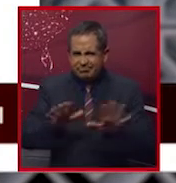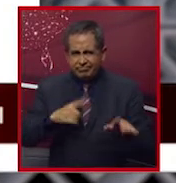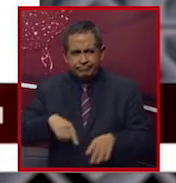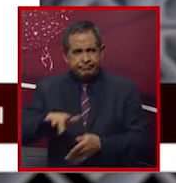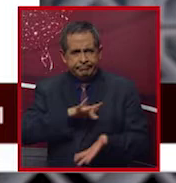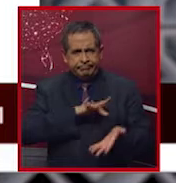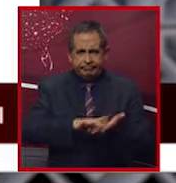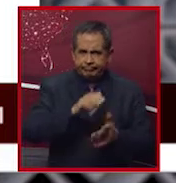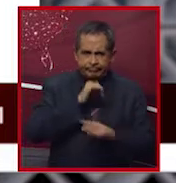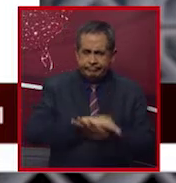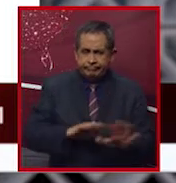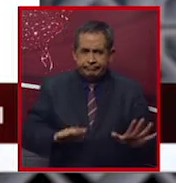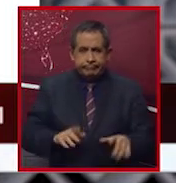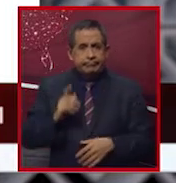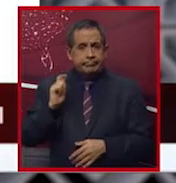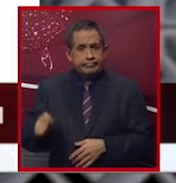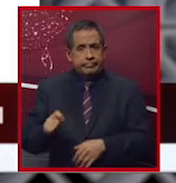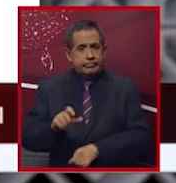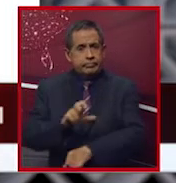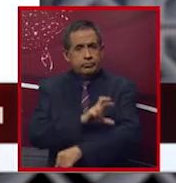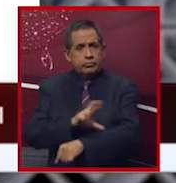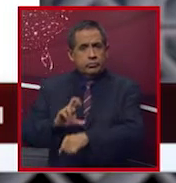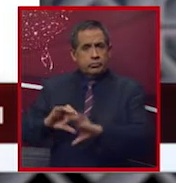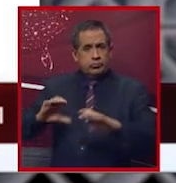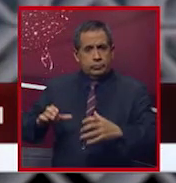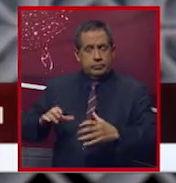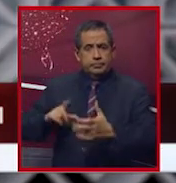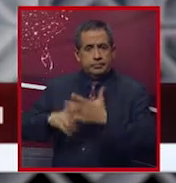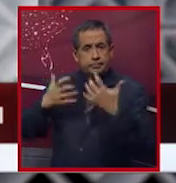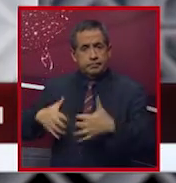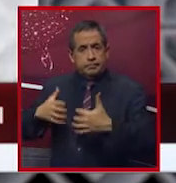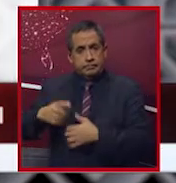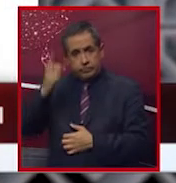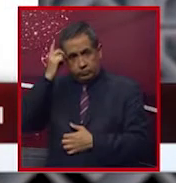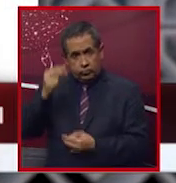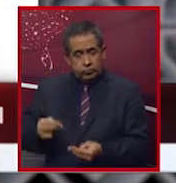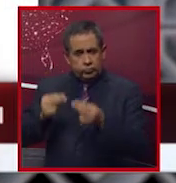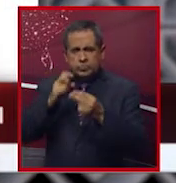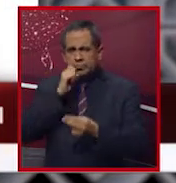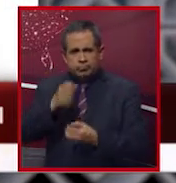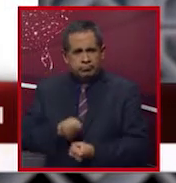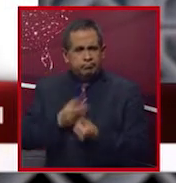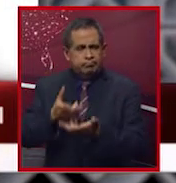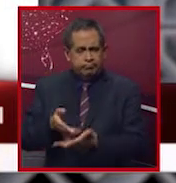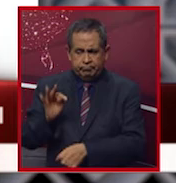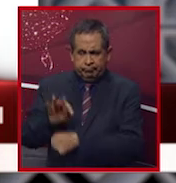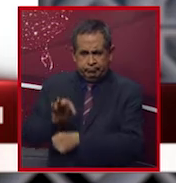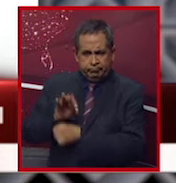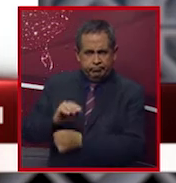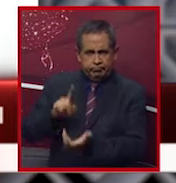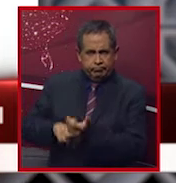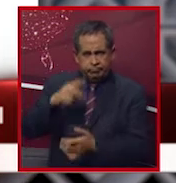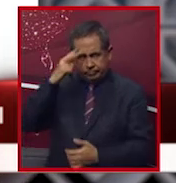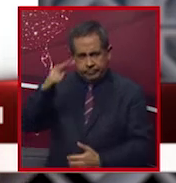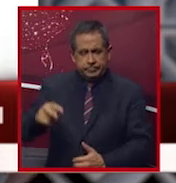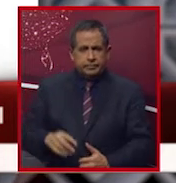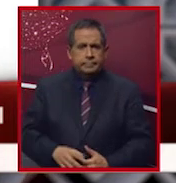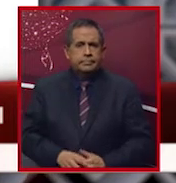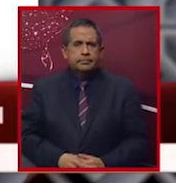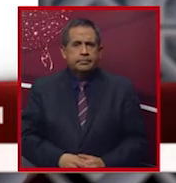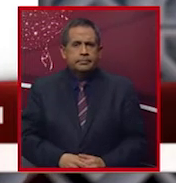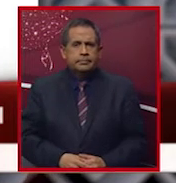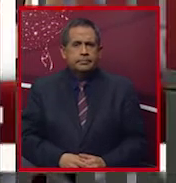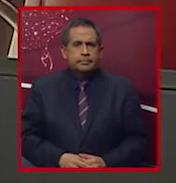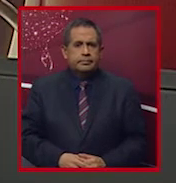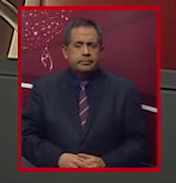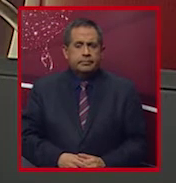indicó que el Consejo Coordinador Empresarial también está expresándose en este sentido. Bueno,